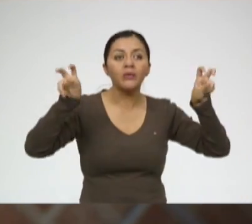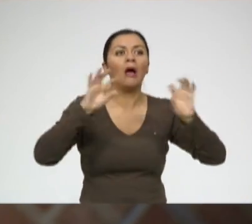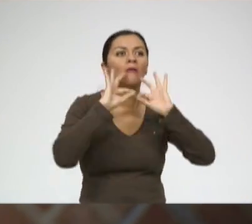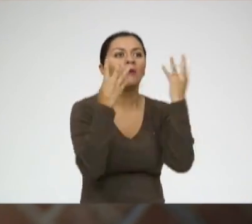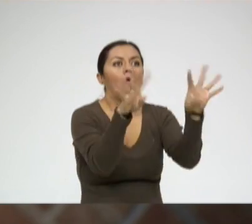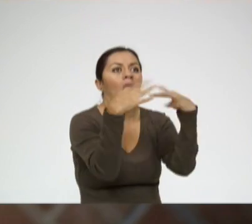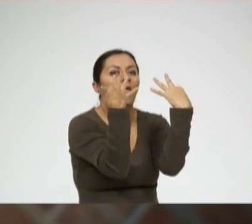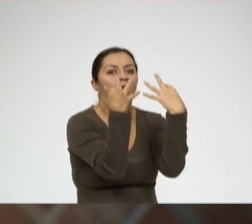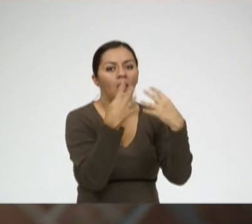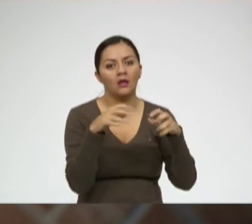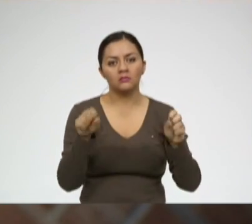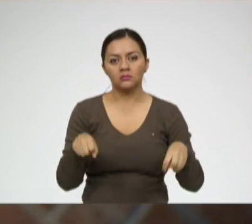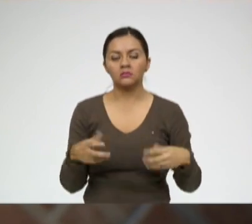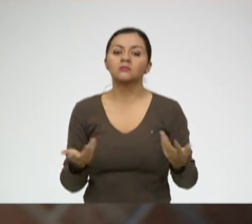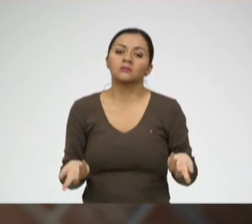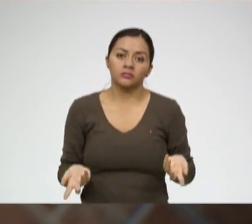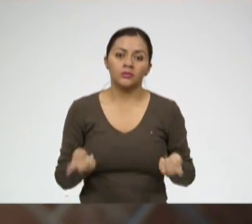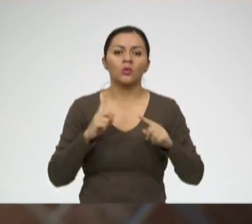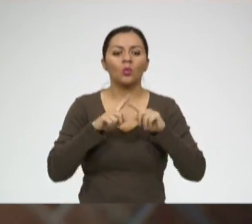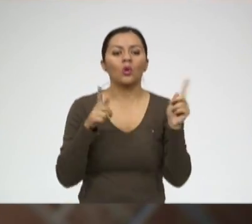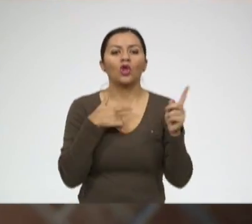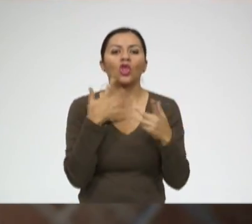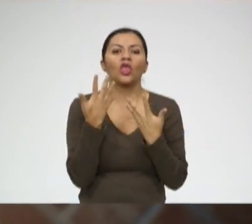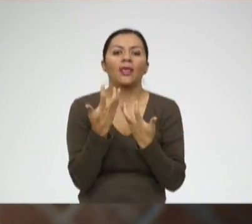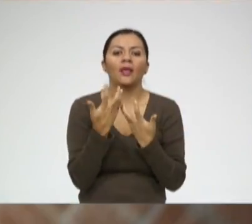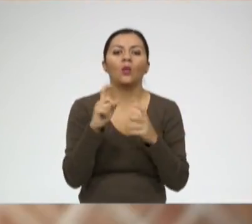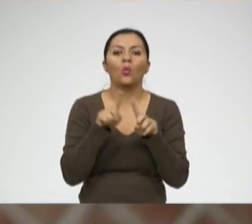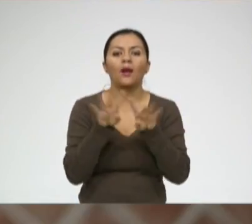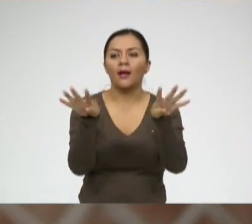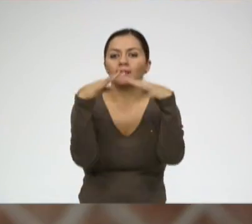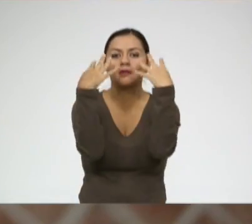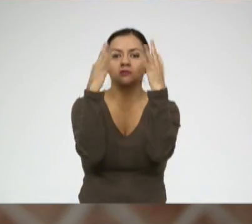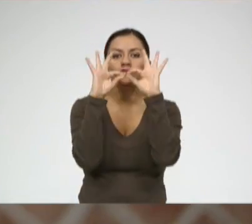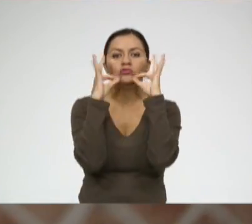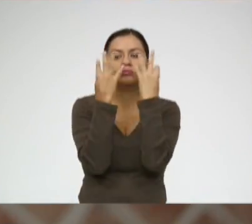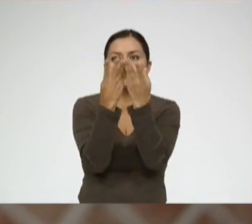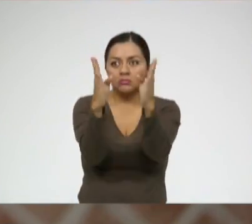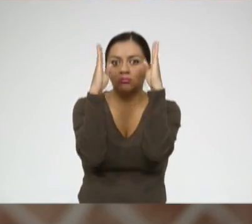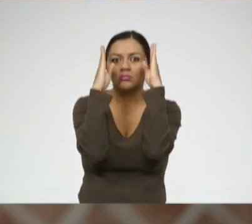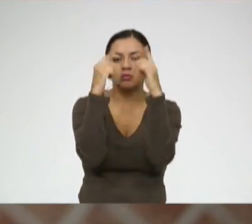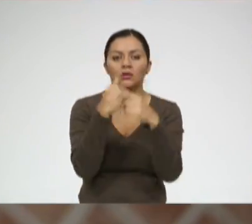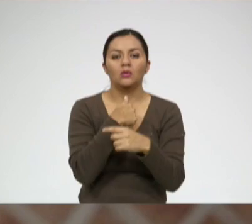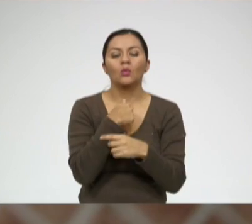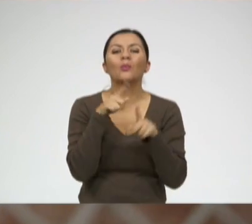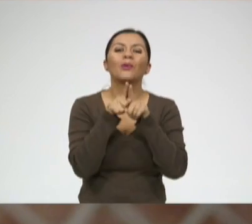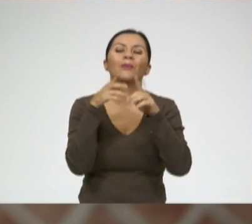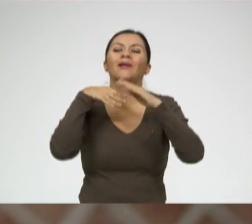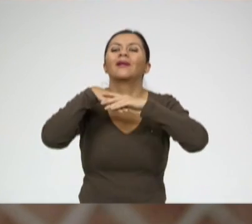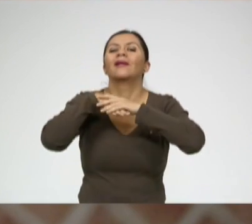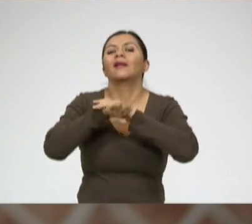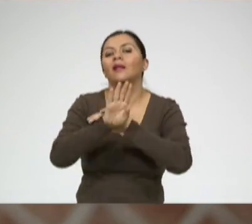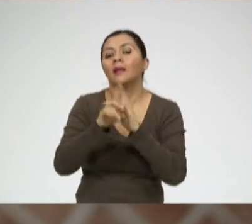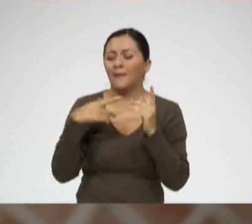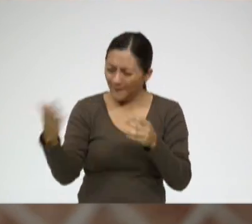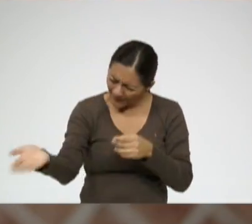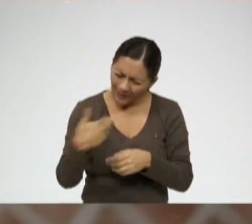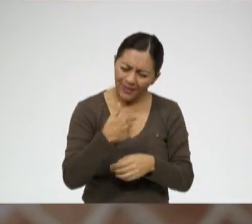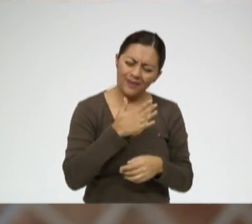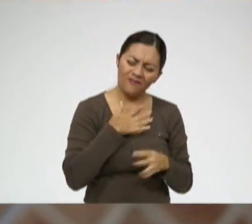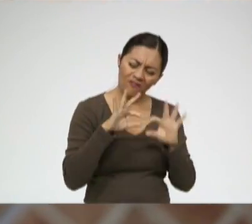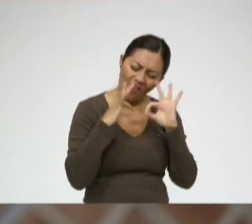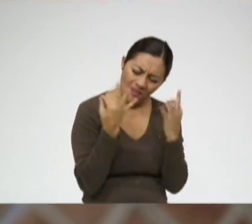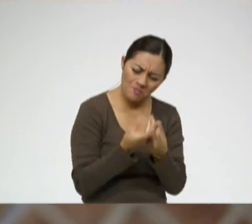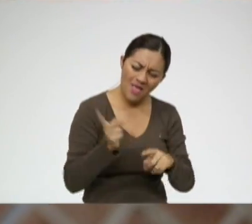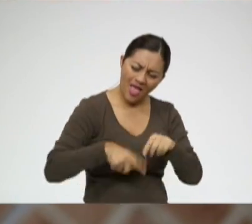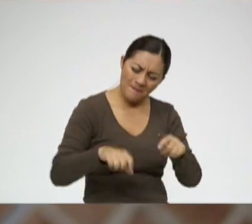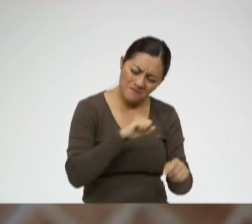yo viví, por querer hacer un centro de atención. Cuando tú ingresas te hacen creer como que es una familia. Es verdad,